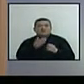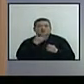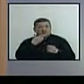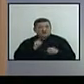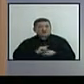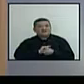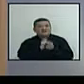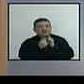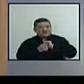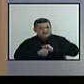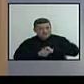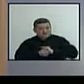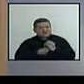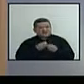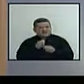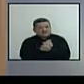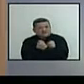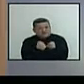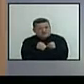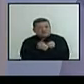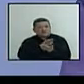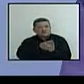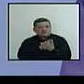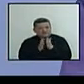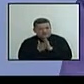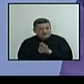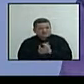era de fraternidad y de paz. Oremos.